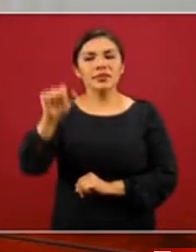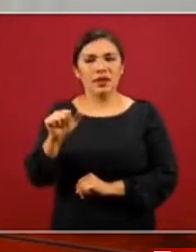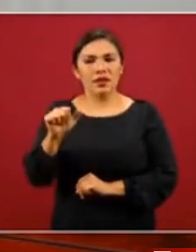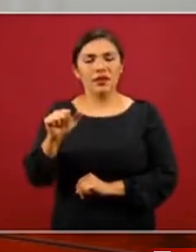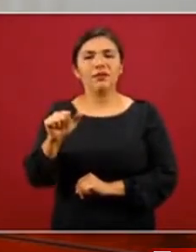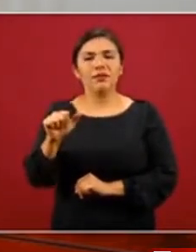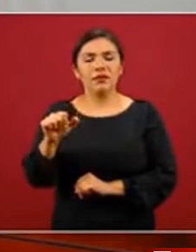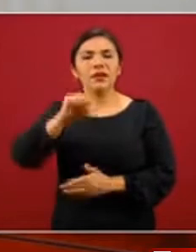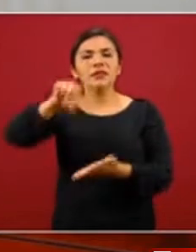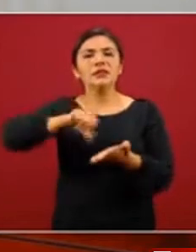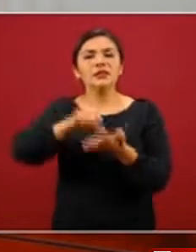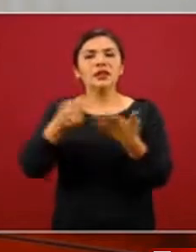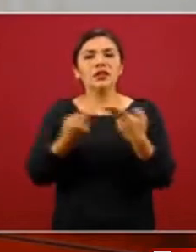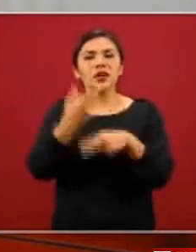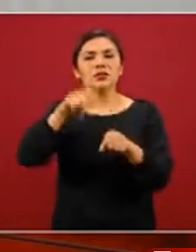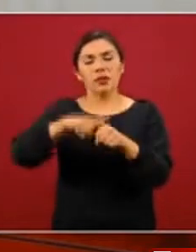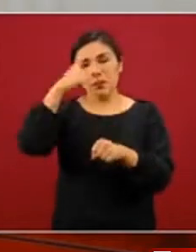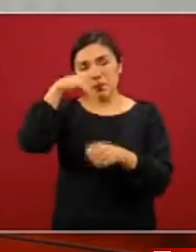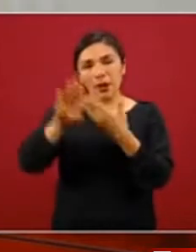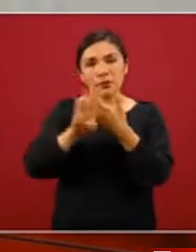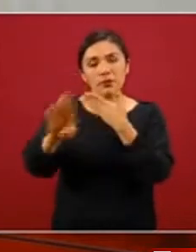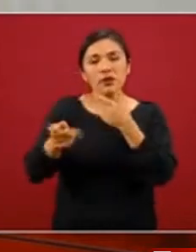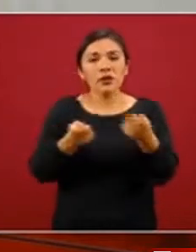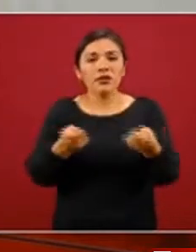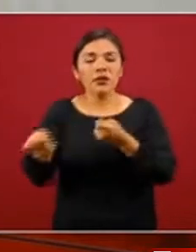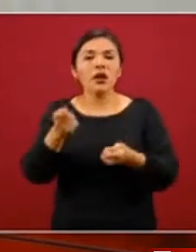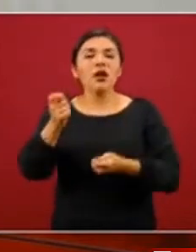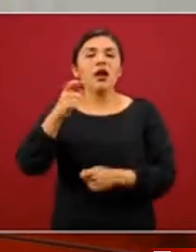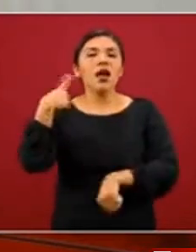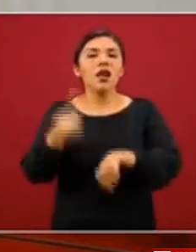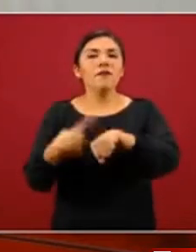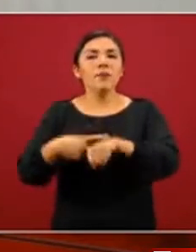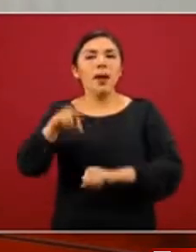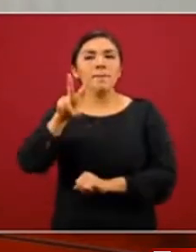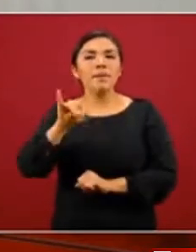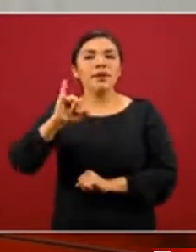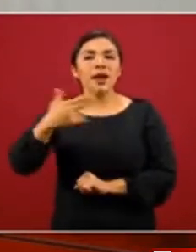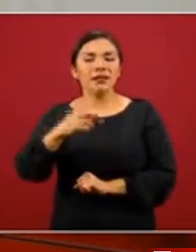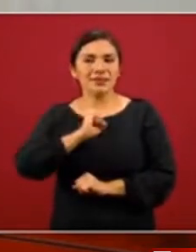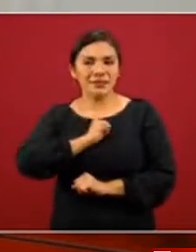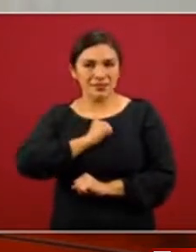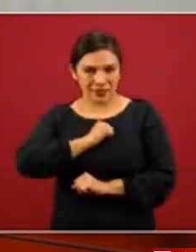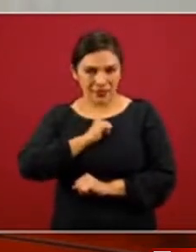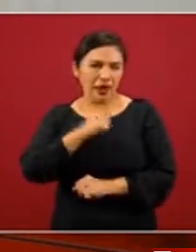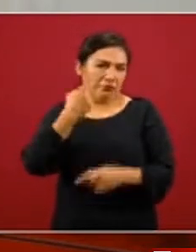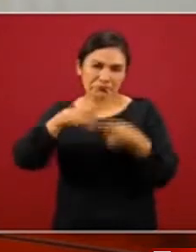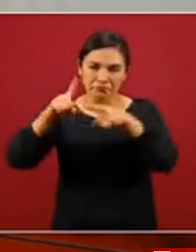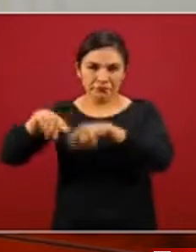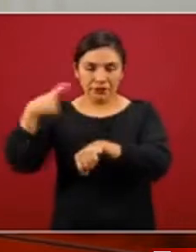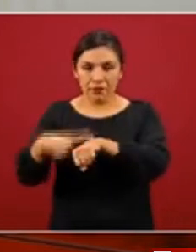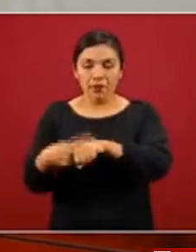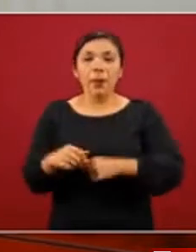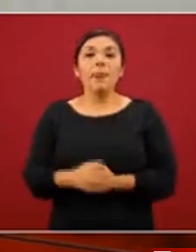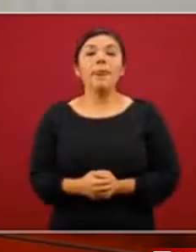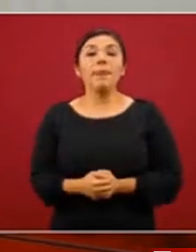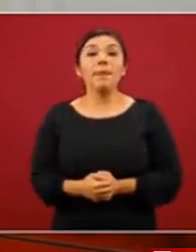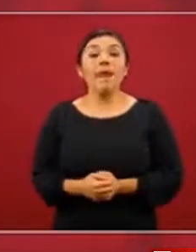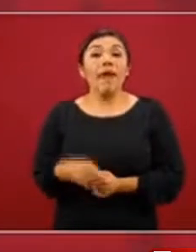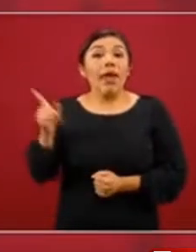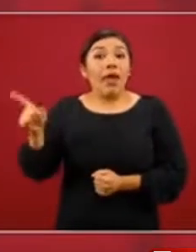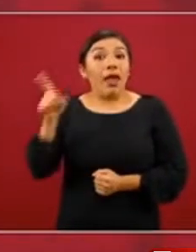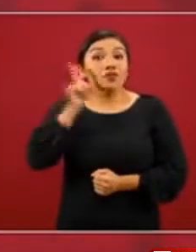la Prevención y Control del VIH-Sida y otras ITS, quien además